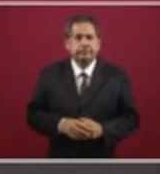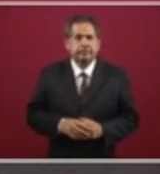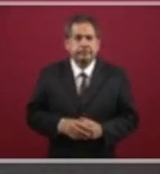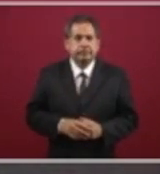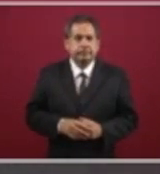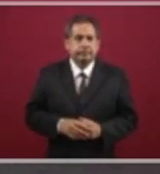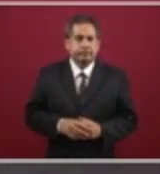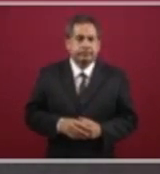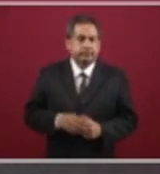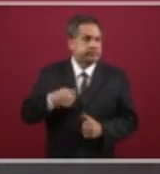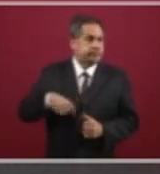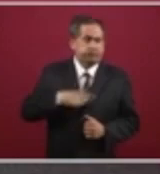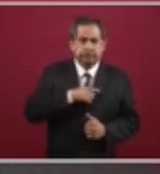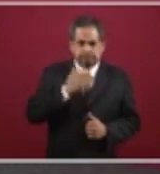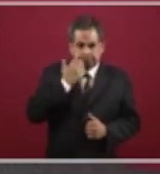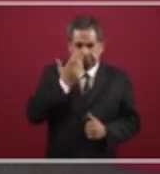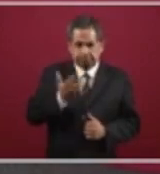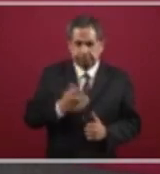queremos